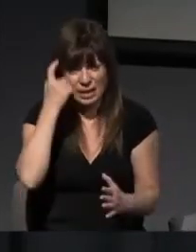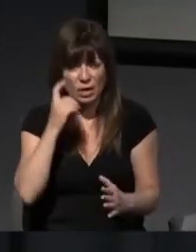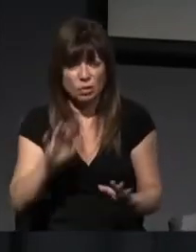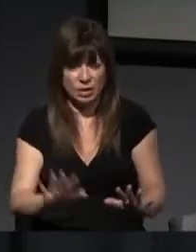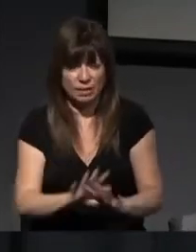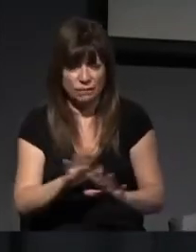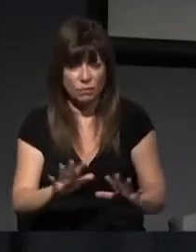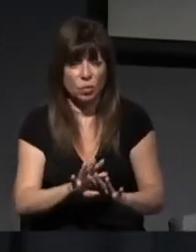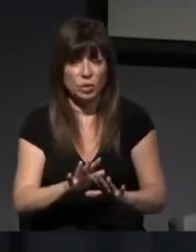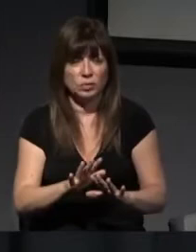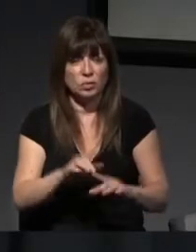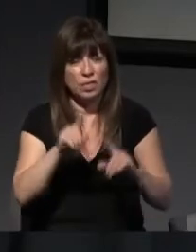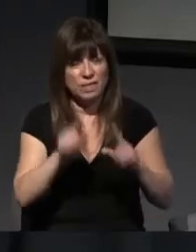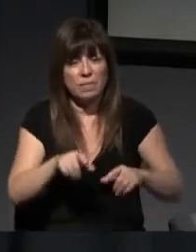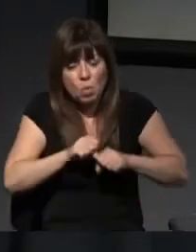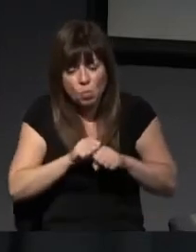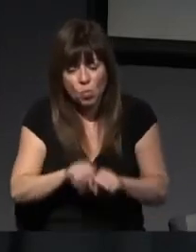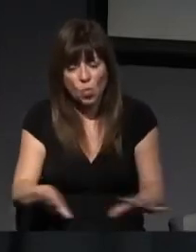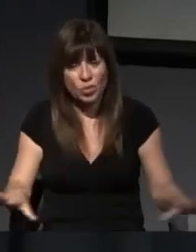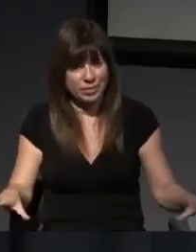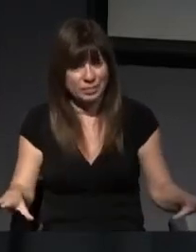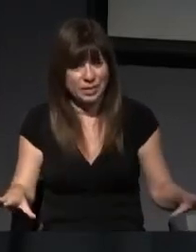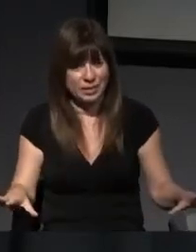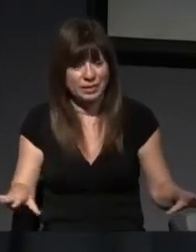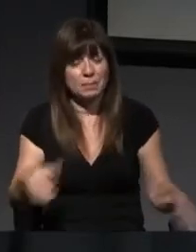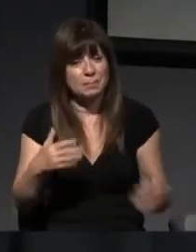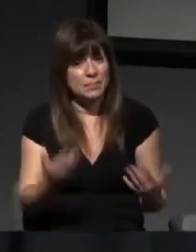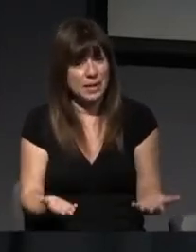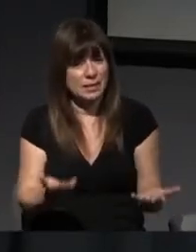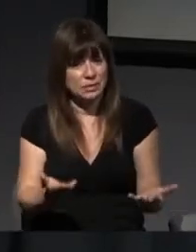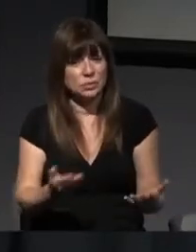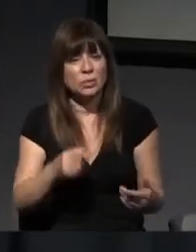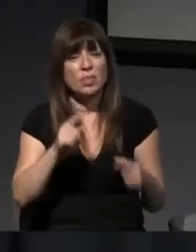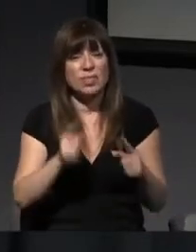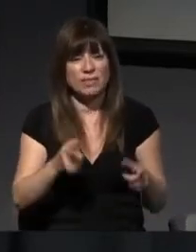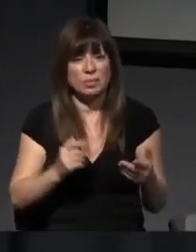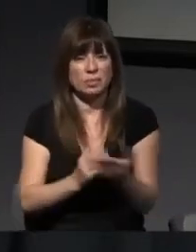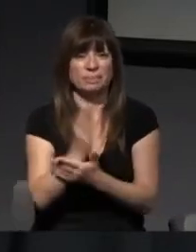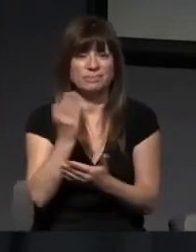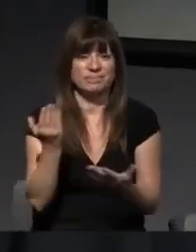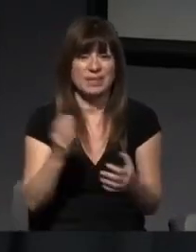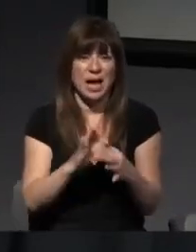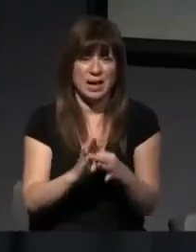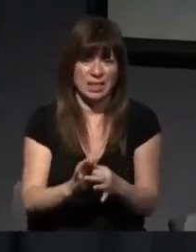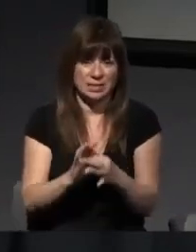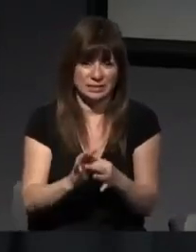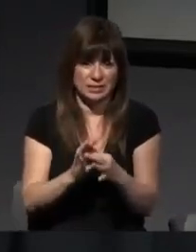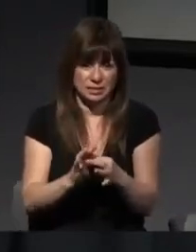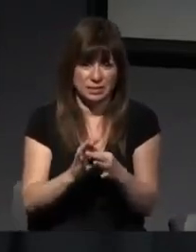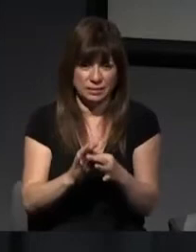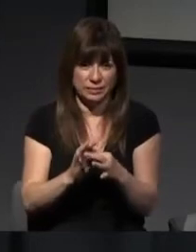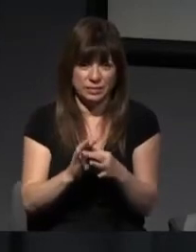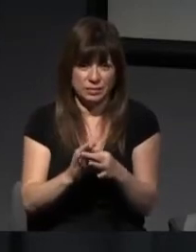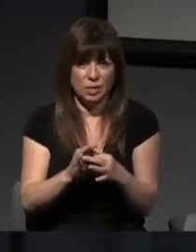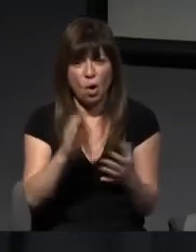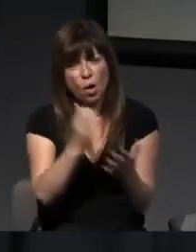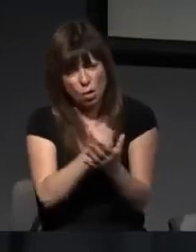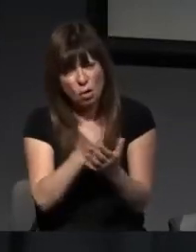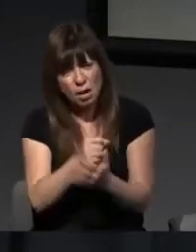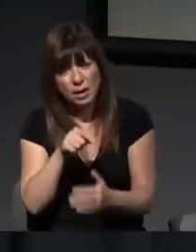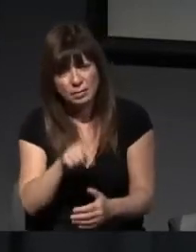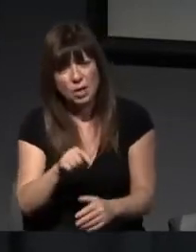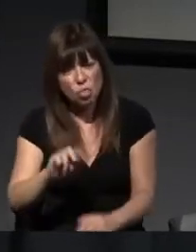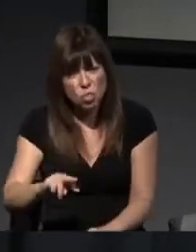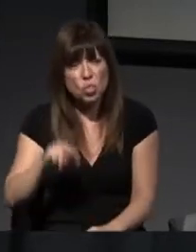esfuerzo hay que proyectarlo, hay que multiplicarlo, y para eso hay que partir por agradecer, porque desde el agradecimiento se logra, ¿no es cierto?, duplicar